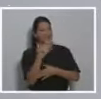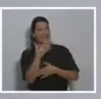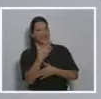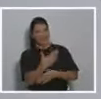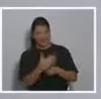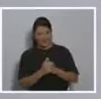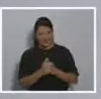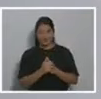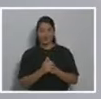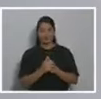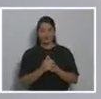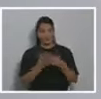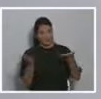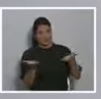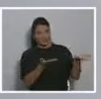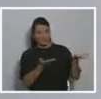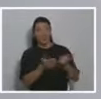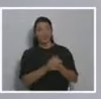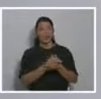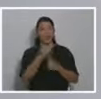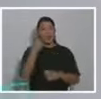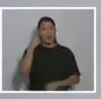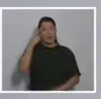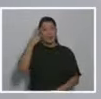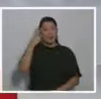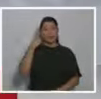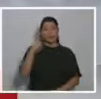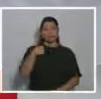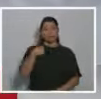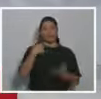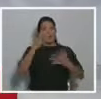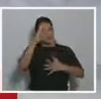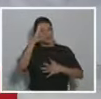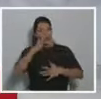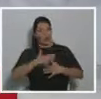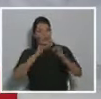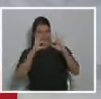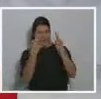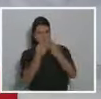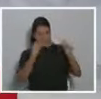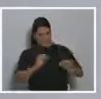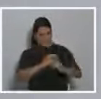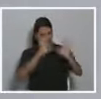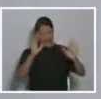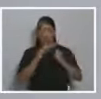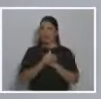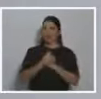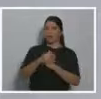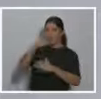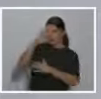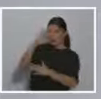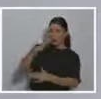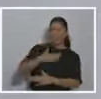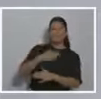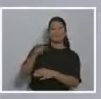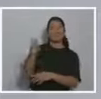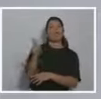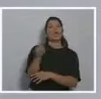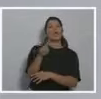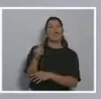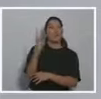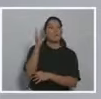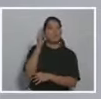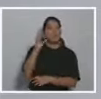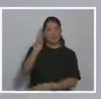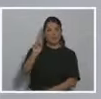Isidro. Pase adelante, ¿para qué? Voy a saludar a mi familia. Por supuesto. Saludo a mi compañera Zaira. Saludos, ajá. Y a